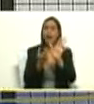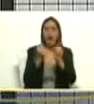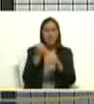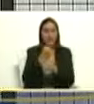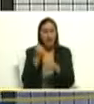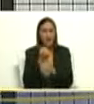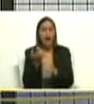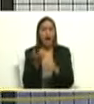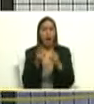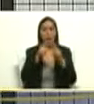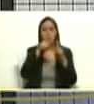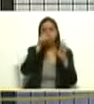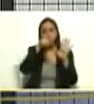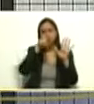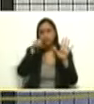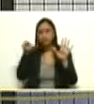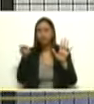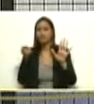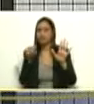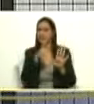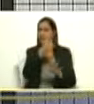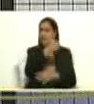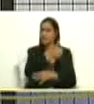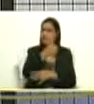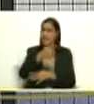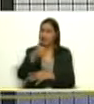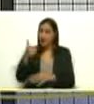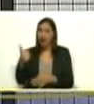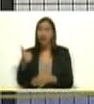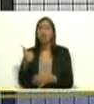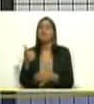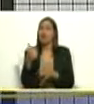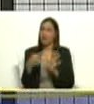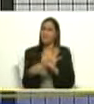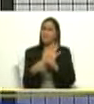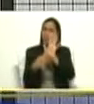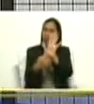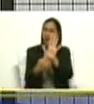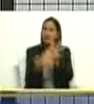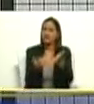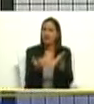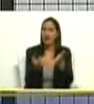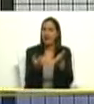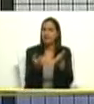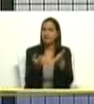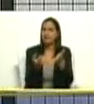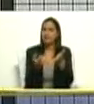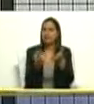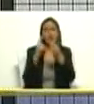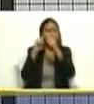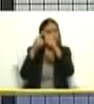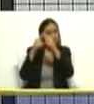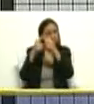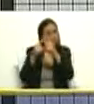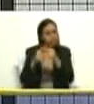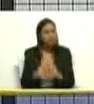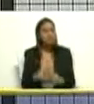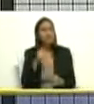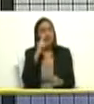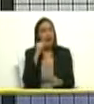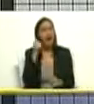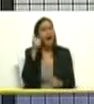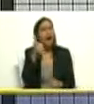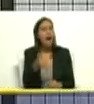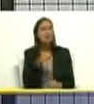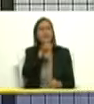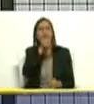Noel María León Erika presente su balance de la generación precursora heroica